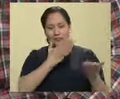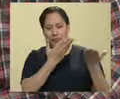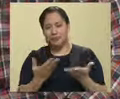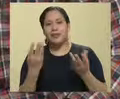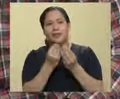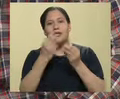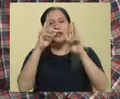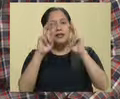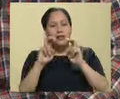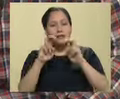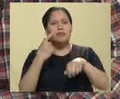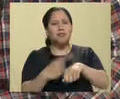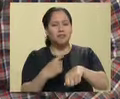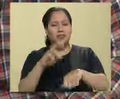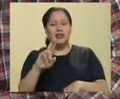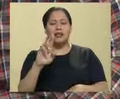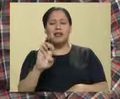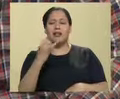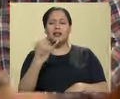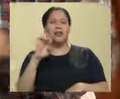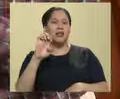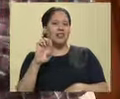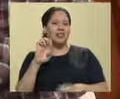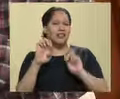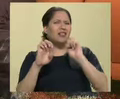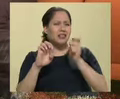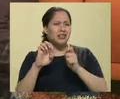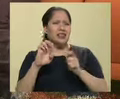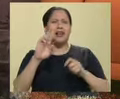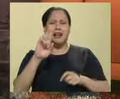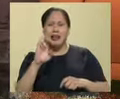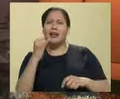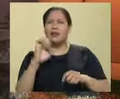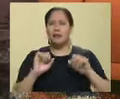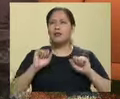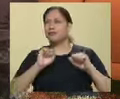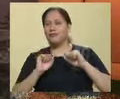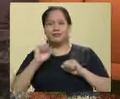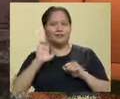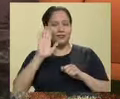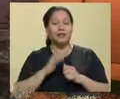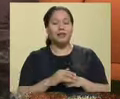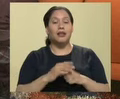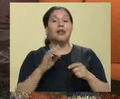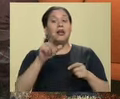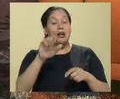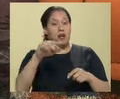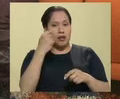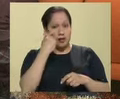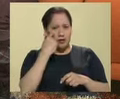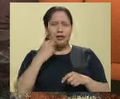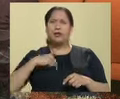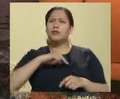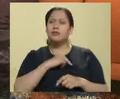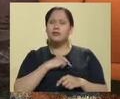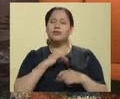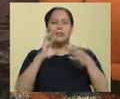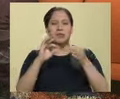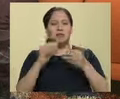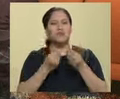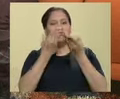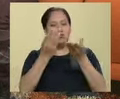para hablar del síndrome de Reye. Cuéntanos, Reye. ¿Qué es eso? Suena de como... Reye. Fíjate que quisimos platicar